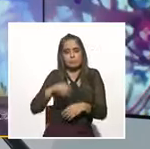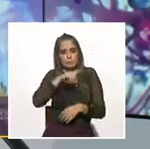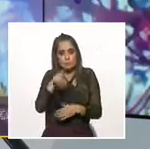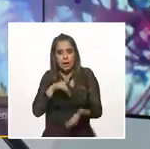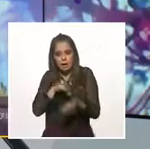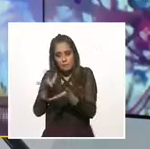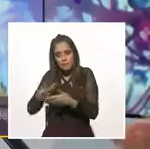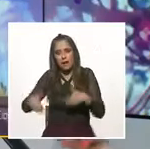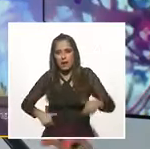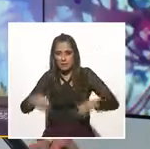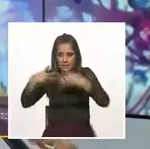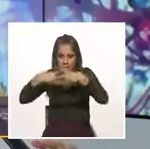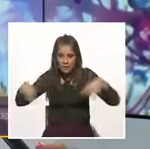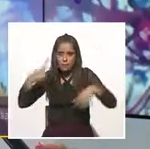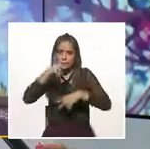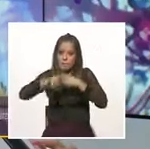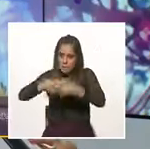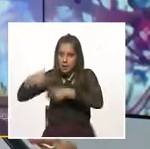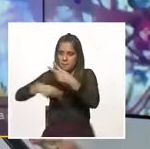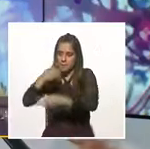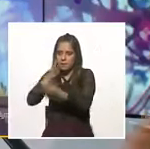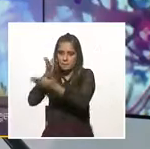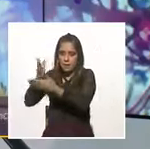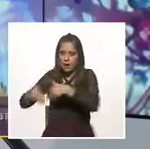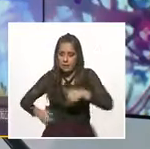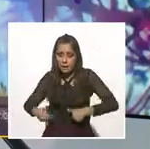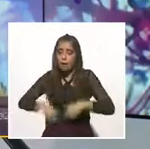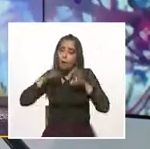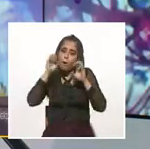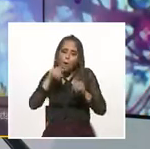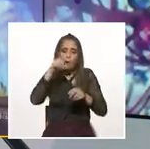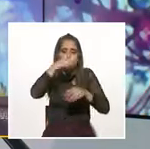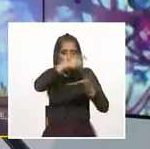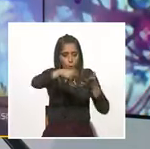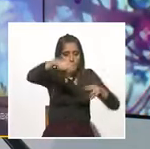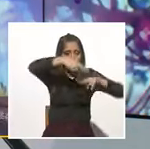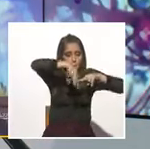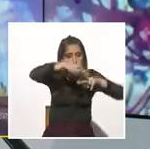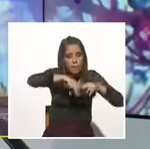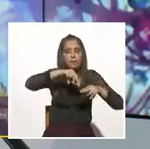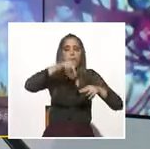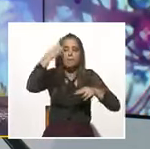al teatro, hay que ir al teatro o verlo, por lo menos, y comprar nuestros boletos